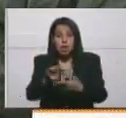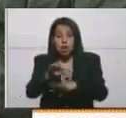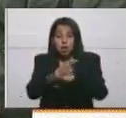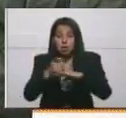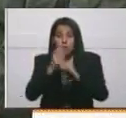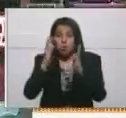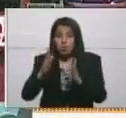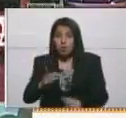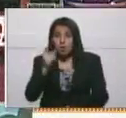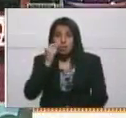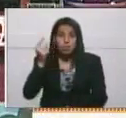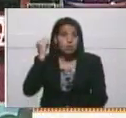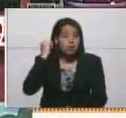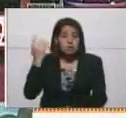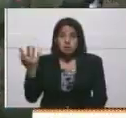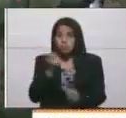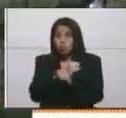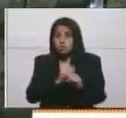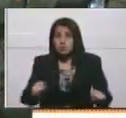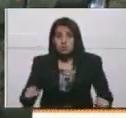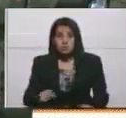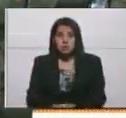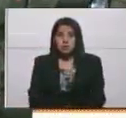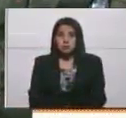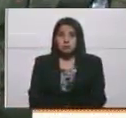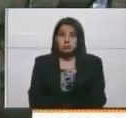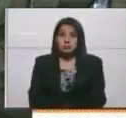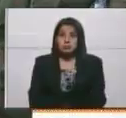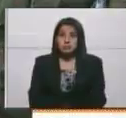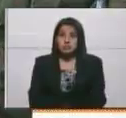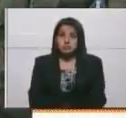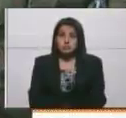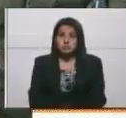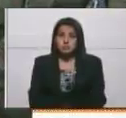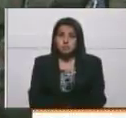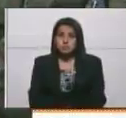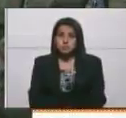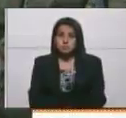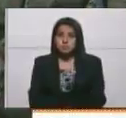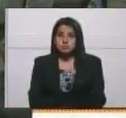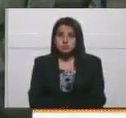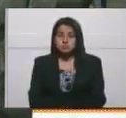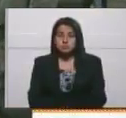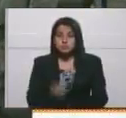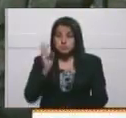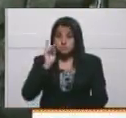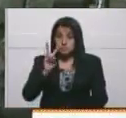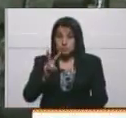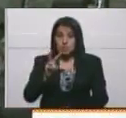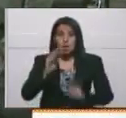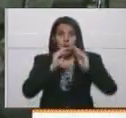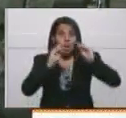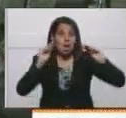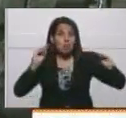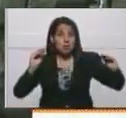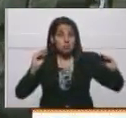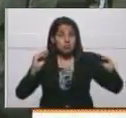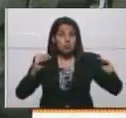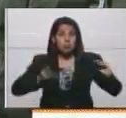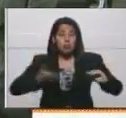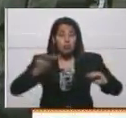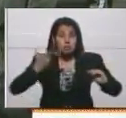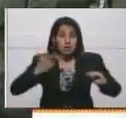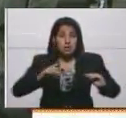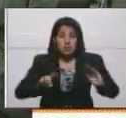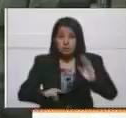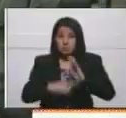gobernadoras. Imposible, imposible. Así que, fíjate, yo te tengo un anuncio, ¿no? Una